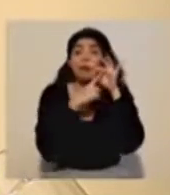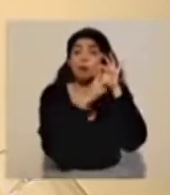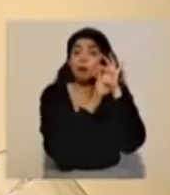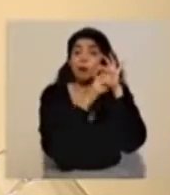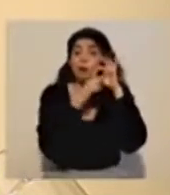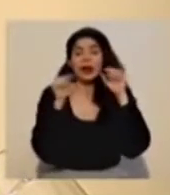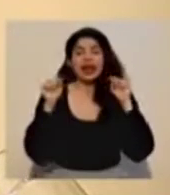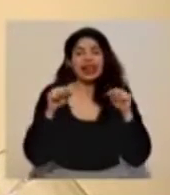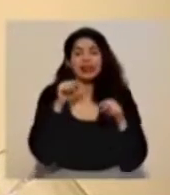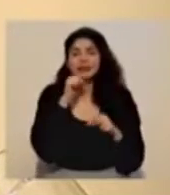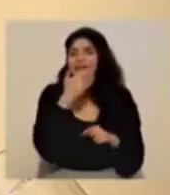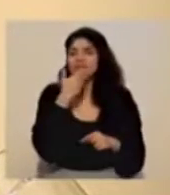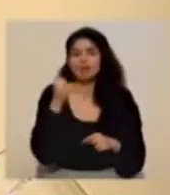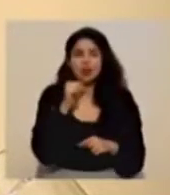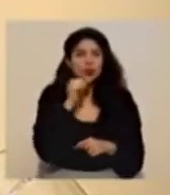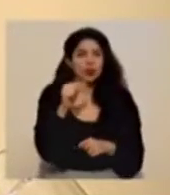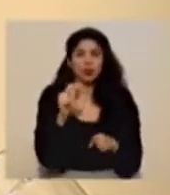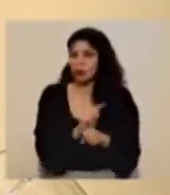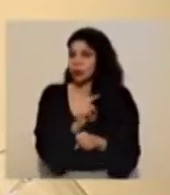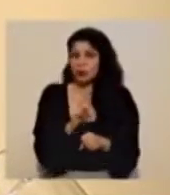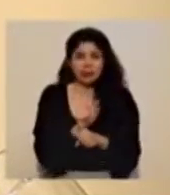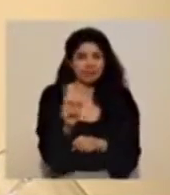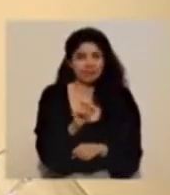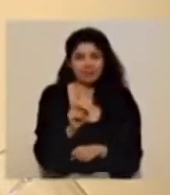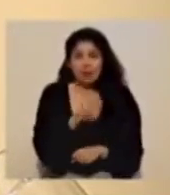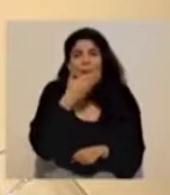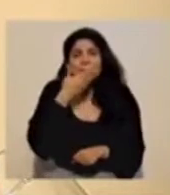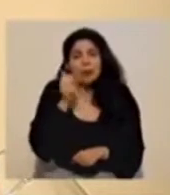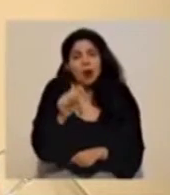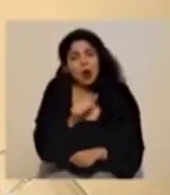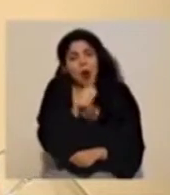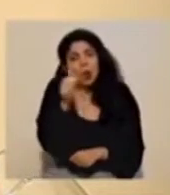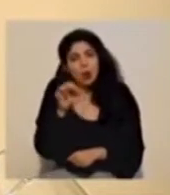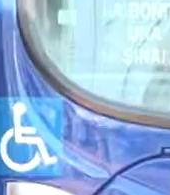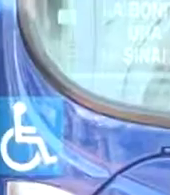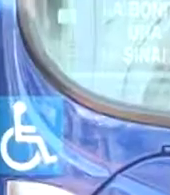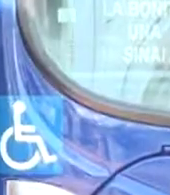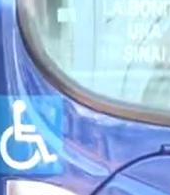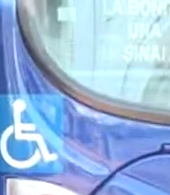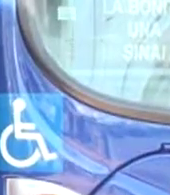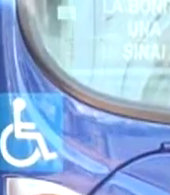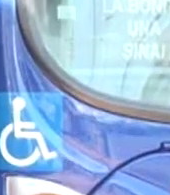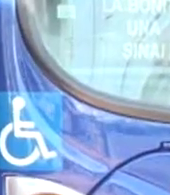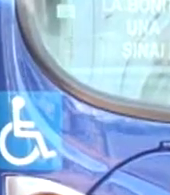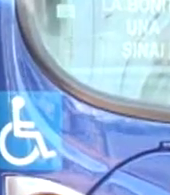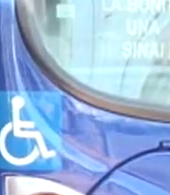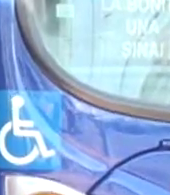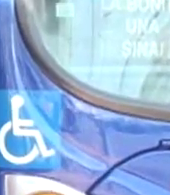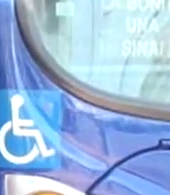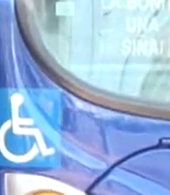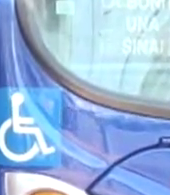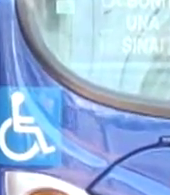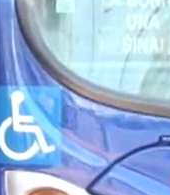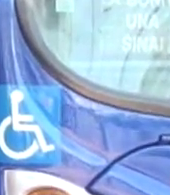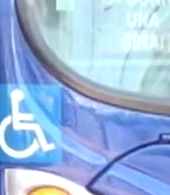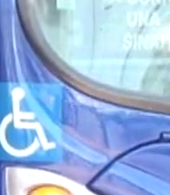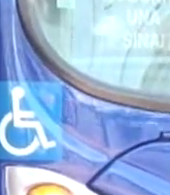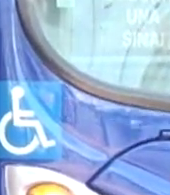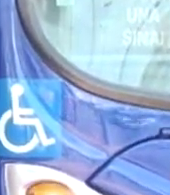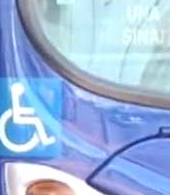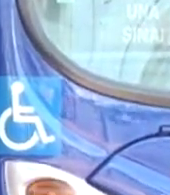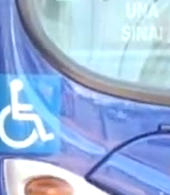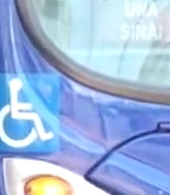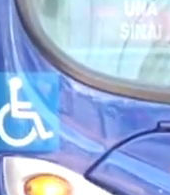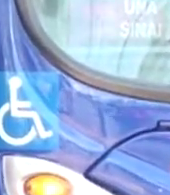deben ser utilizadas. Es mejor utilizar este otro tipo de mascarillas. También habló sobre el uso de